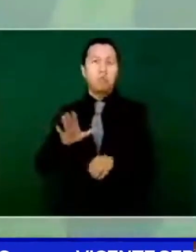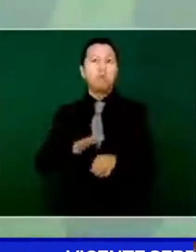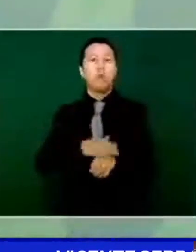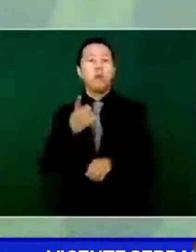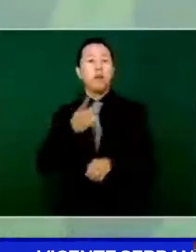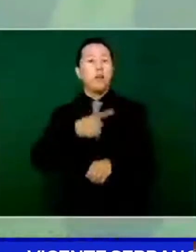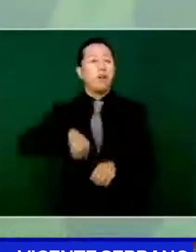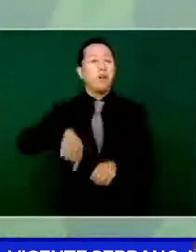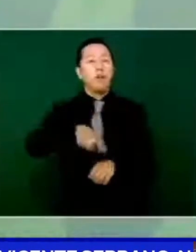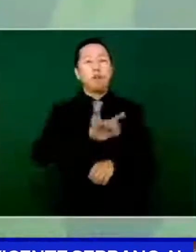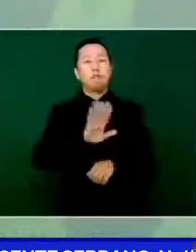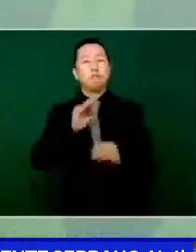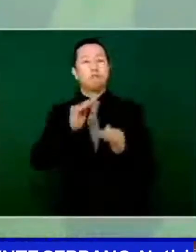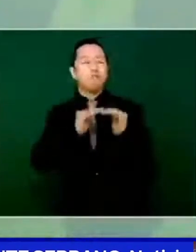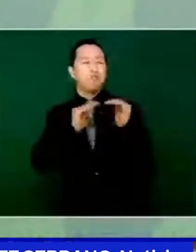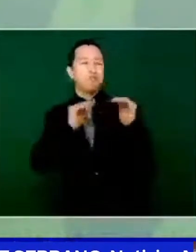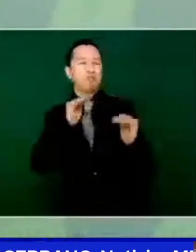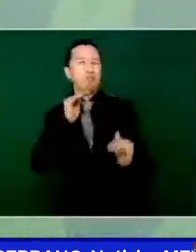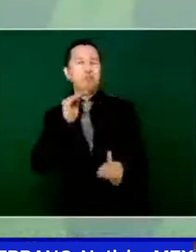de menos vuelos.